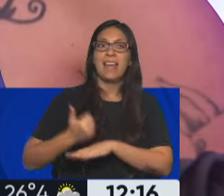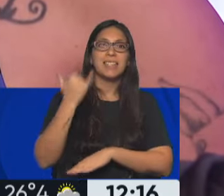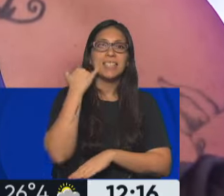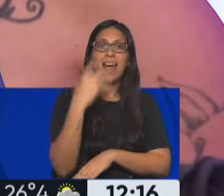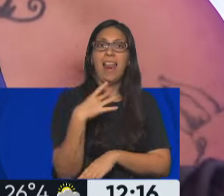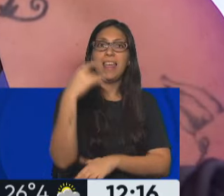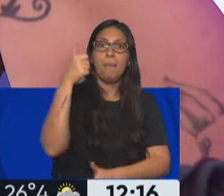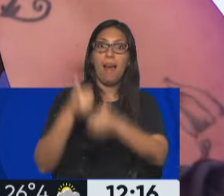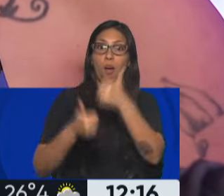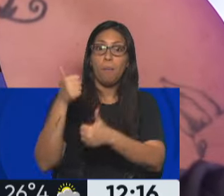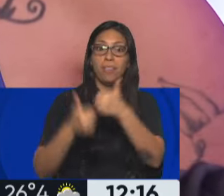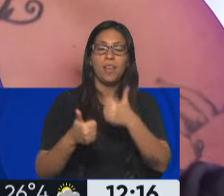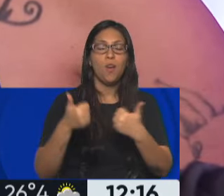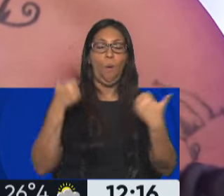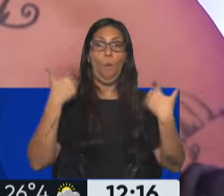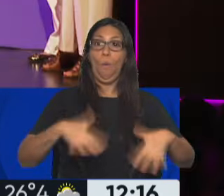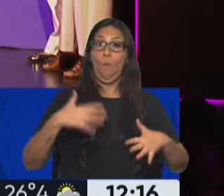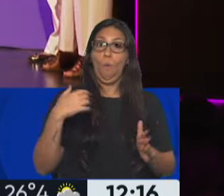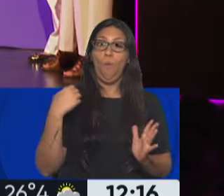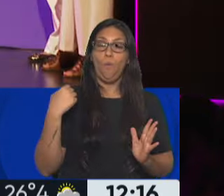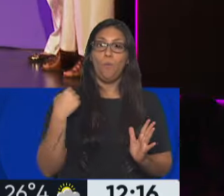era como muy